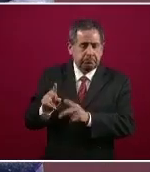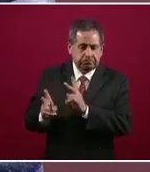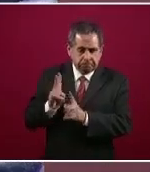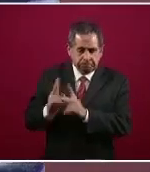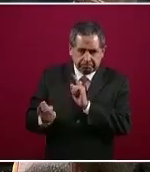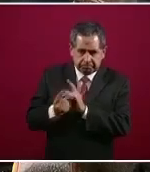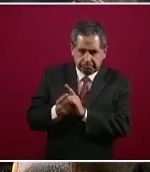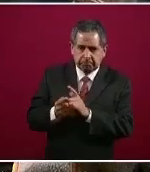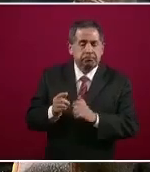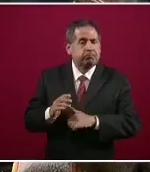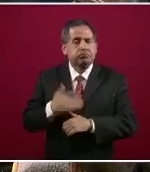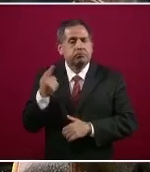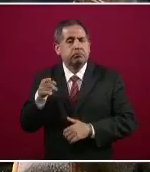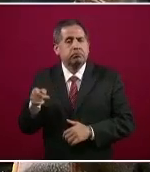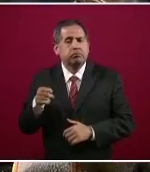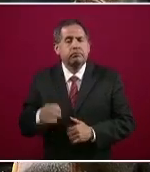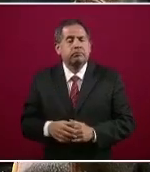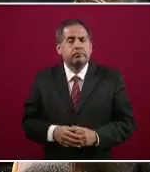porque ella